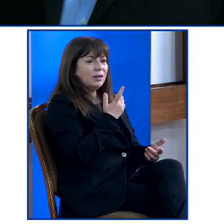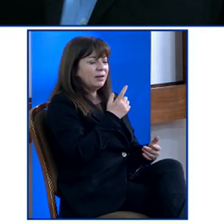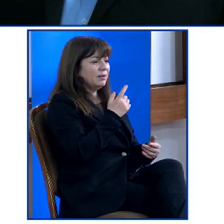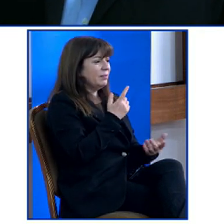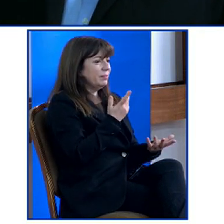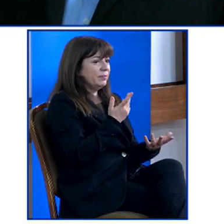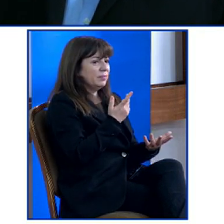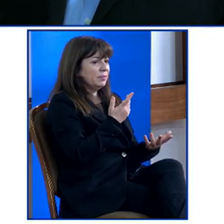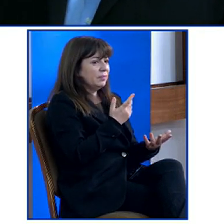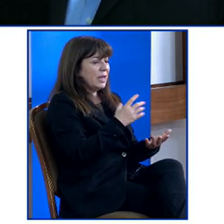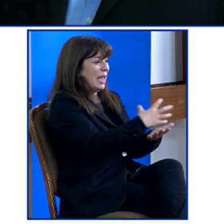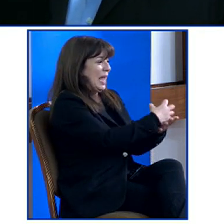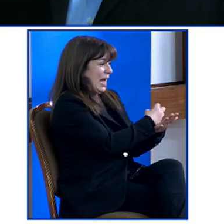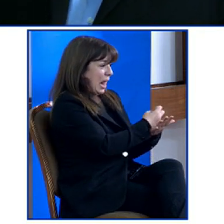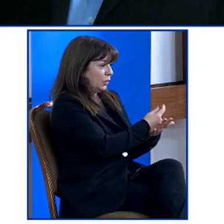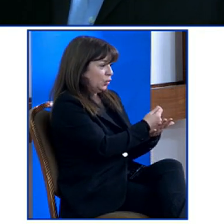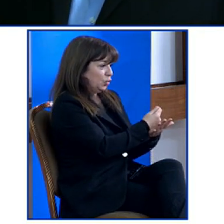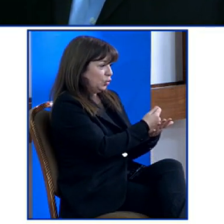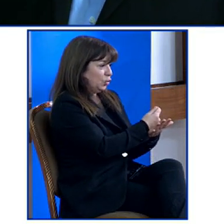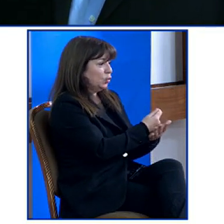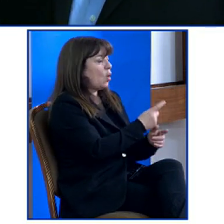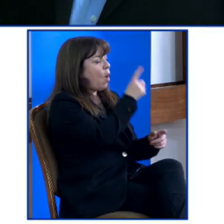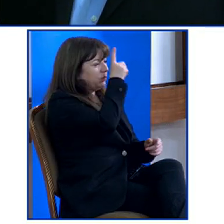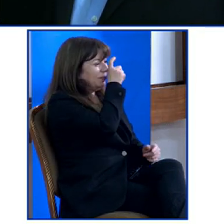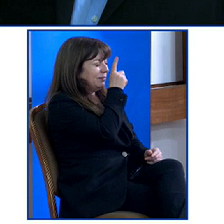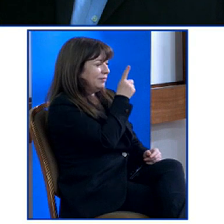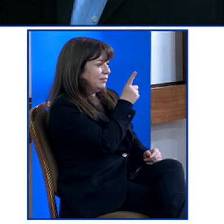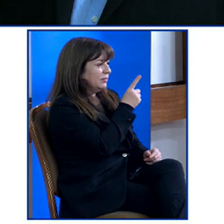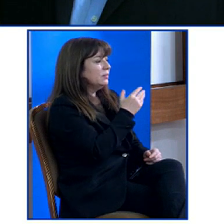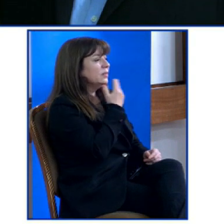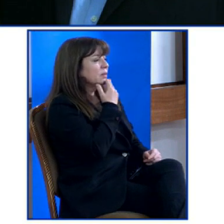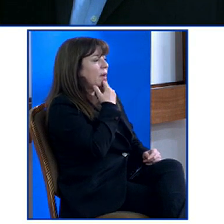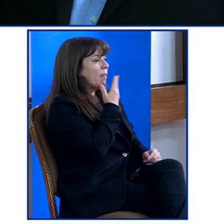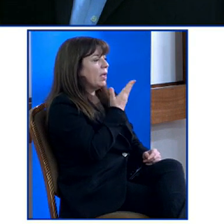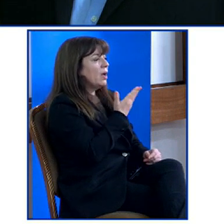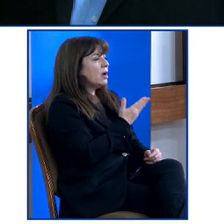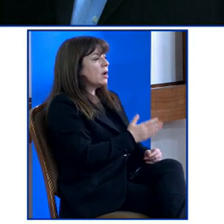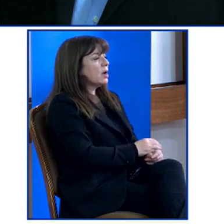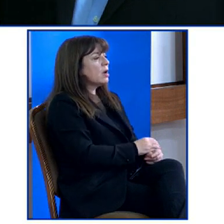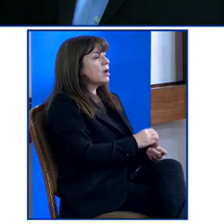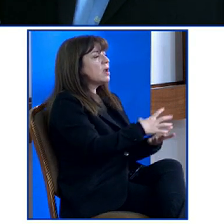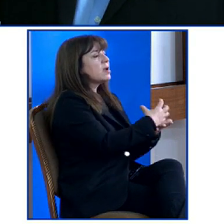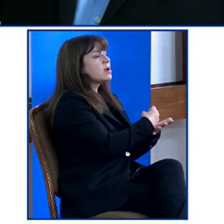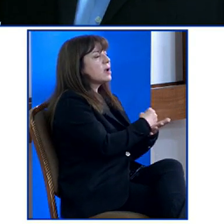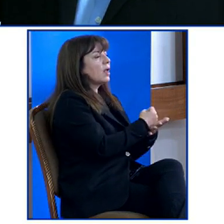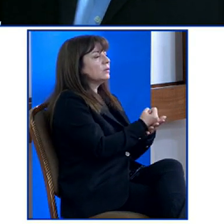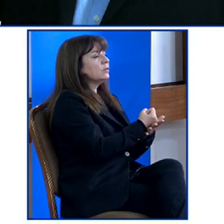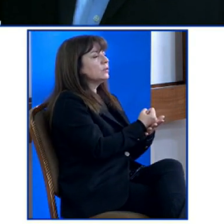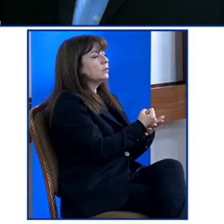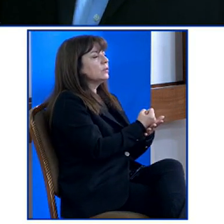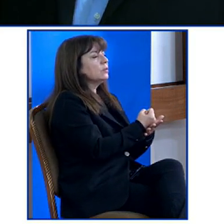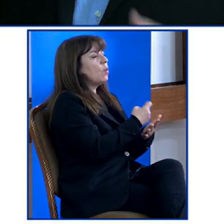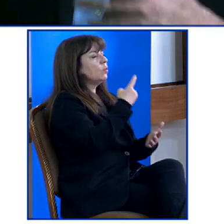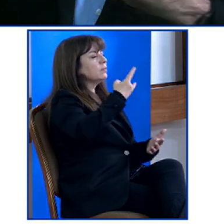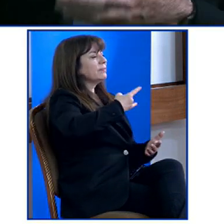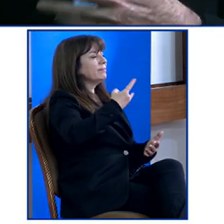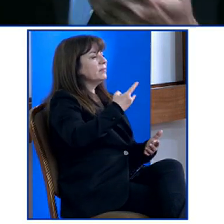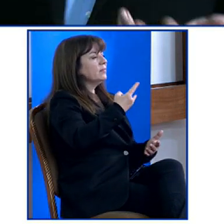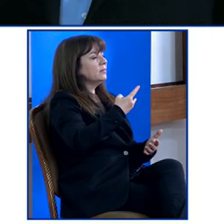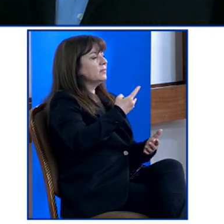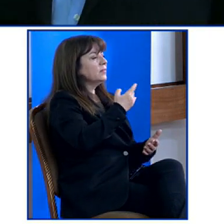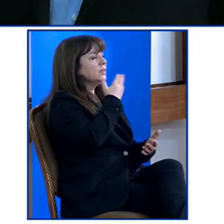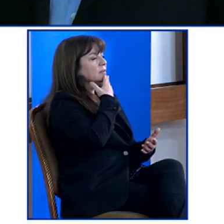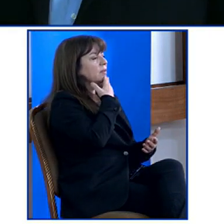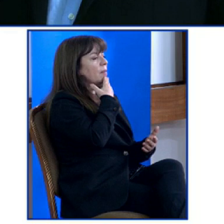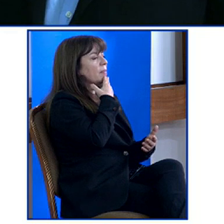pirámide, afecta a los ingresos hospitalarios, a los ingresos urgentes, a las visitas a